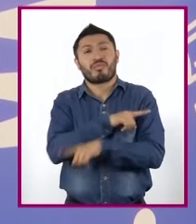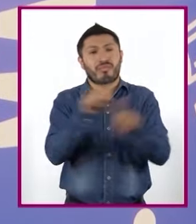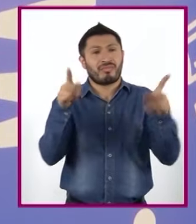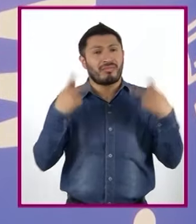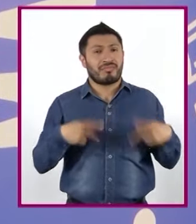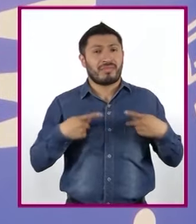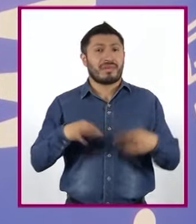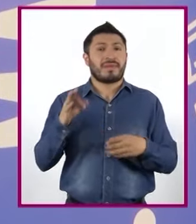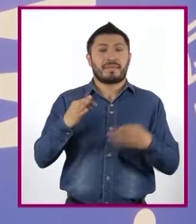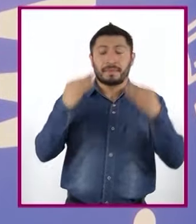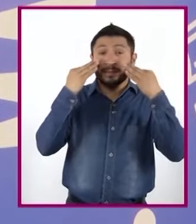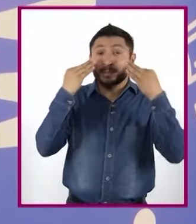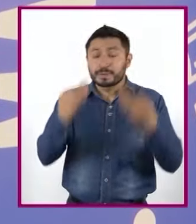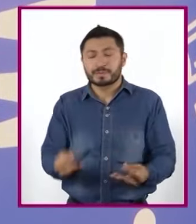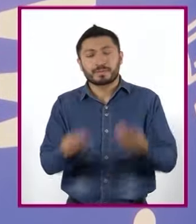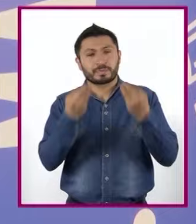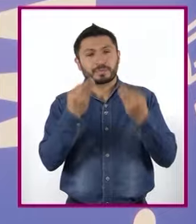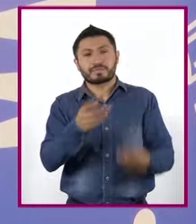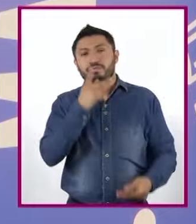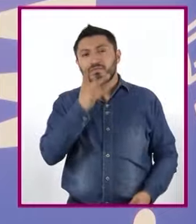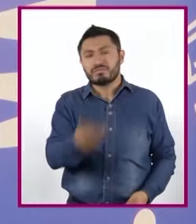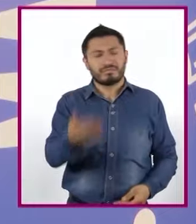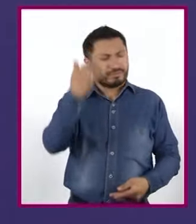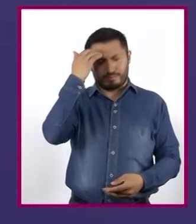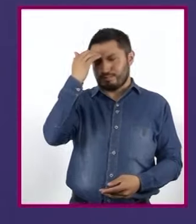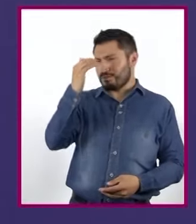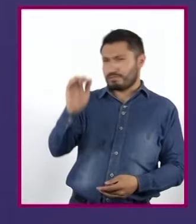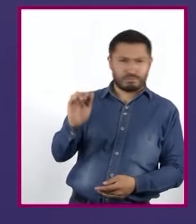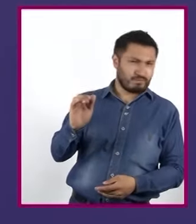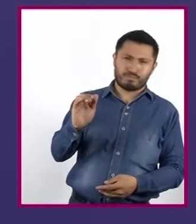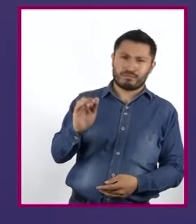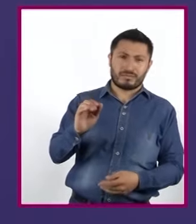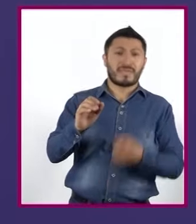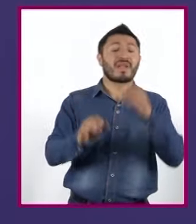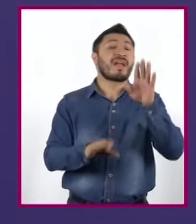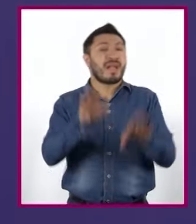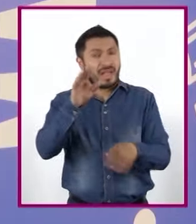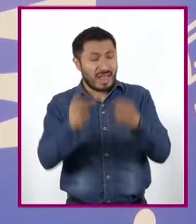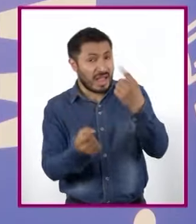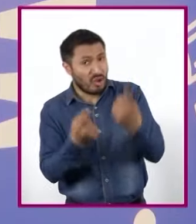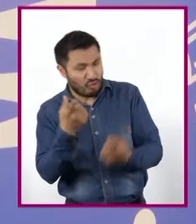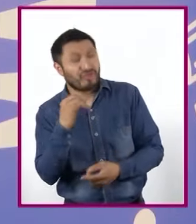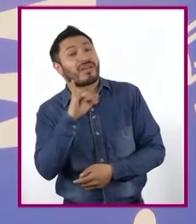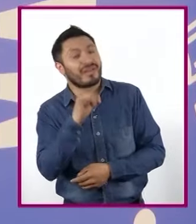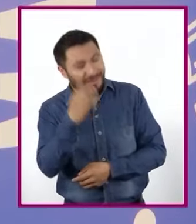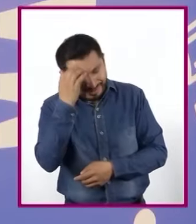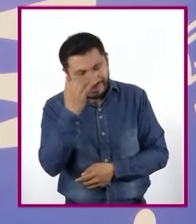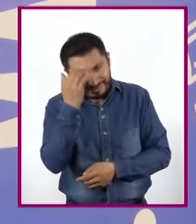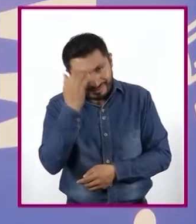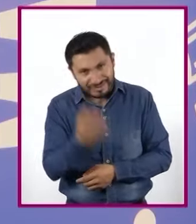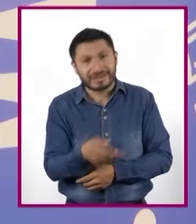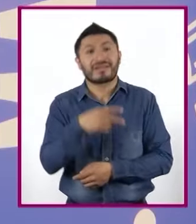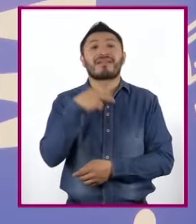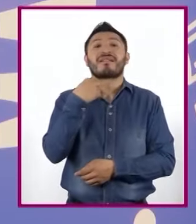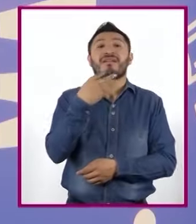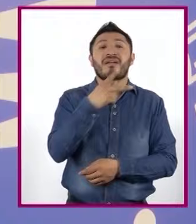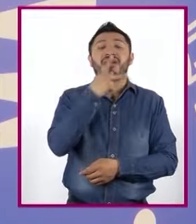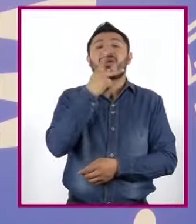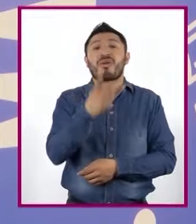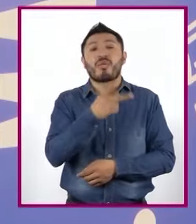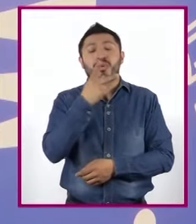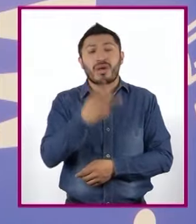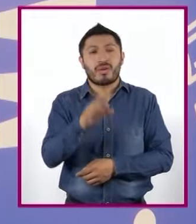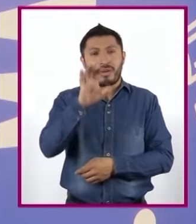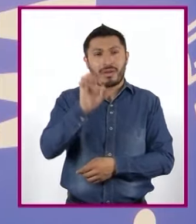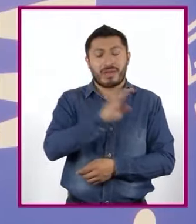que muchas palabras no son conocidas y otras no tanto. El vocabulario español es muy variado